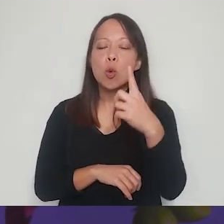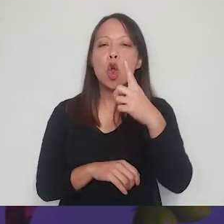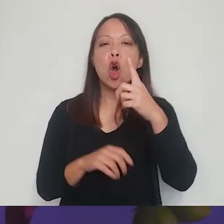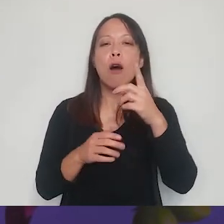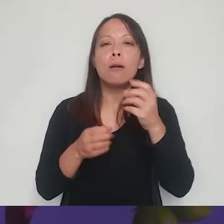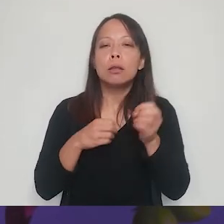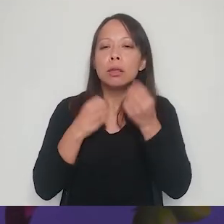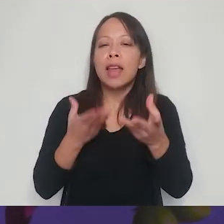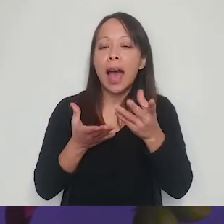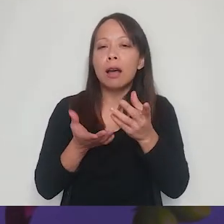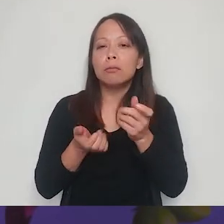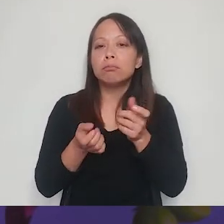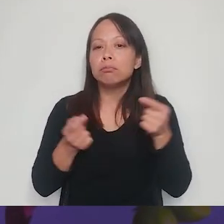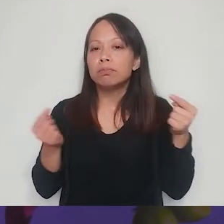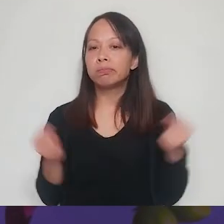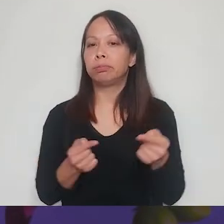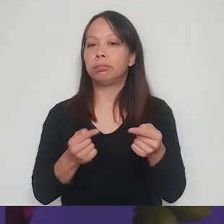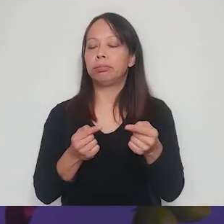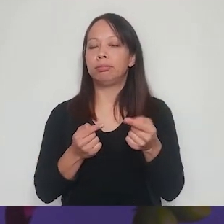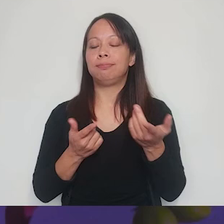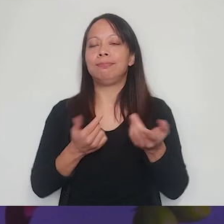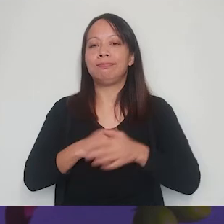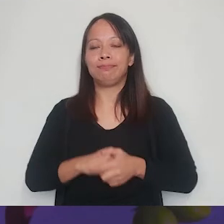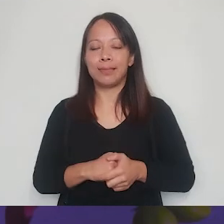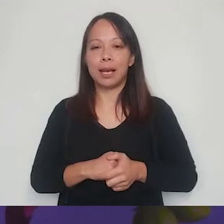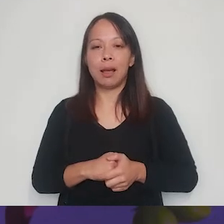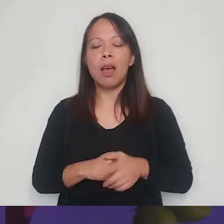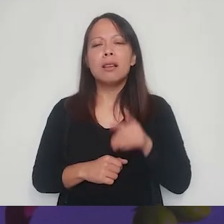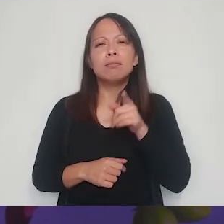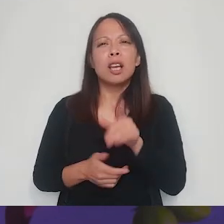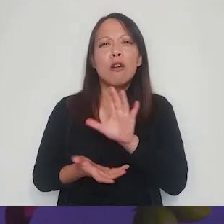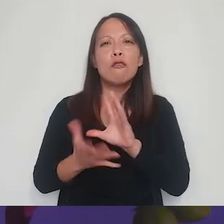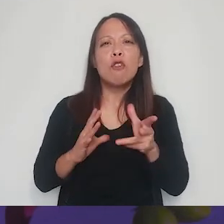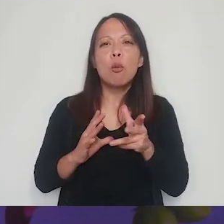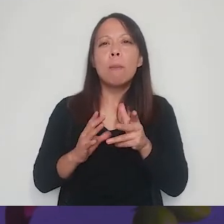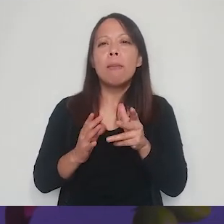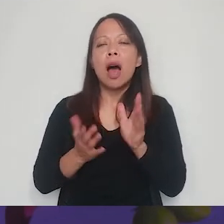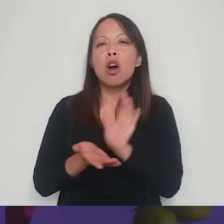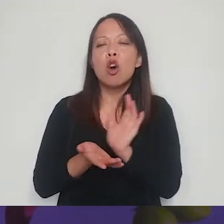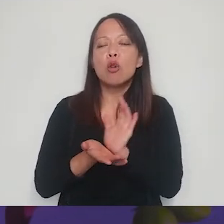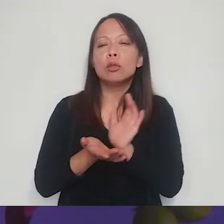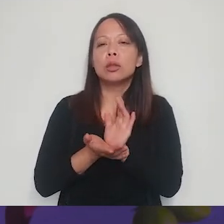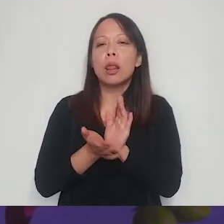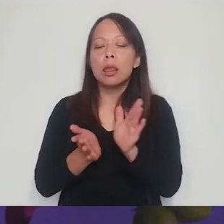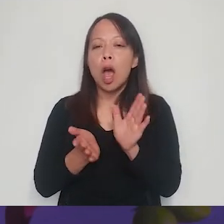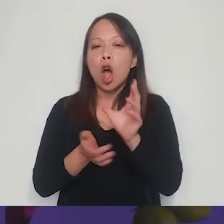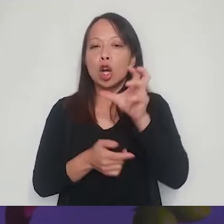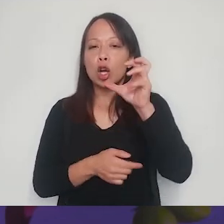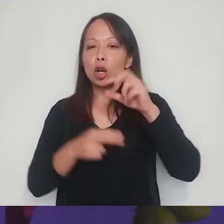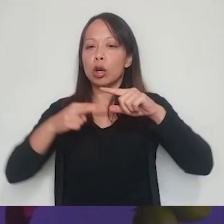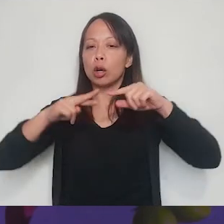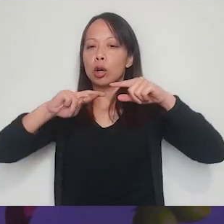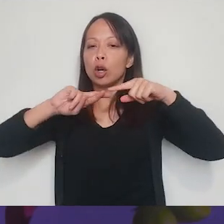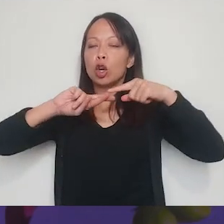favoreciendo la inclusión del exón 7, sino que tiene un efecto contrario, porque lo que hace es promover la compactación